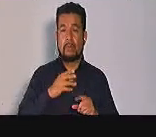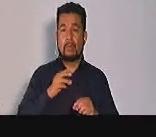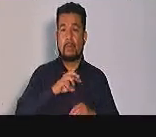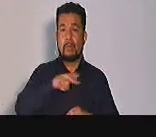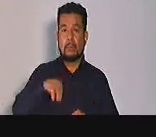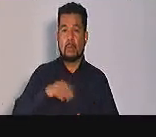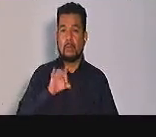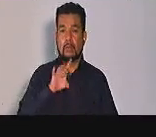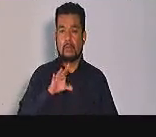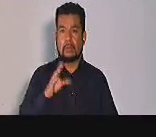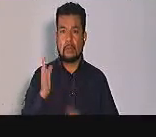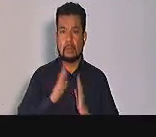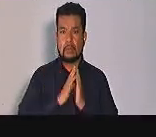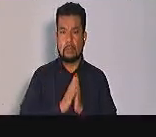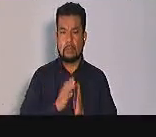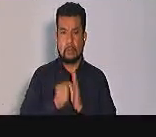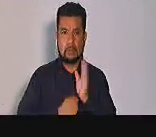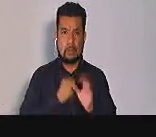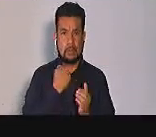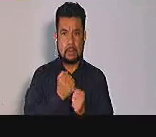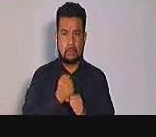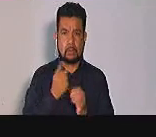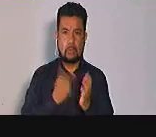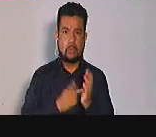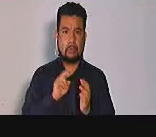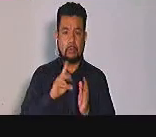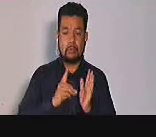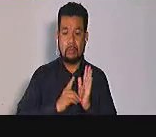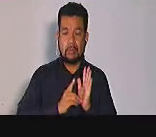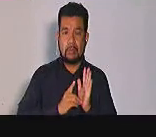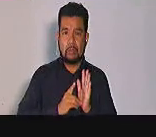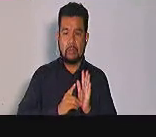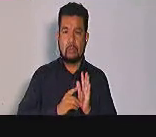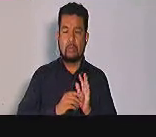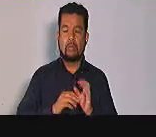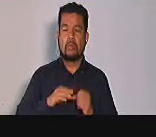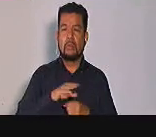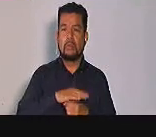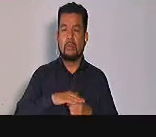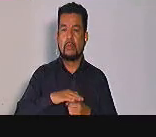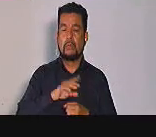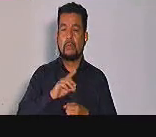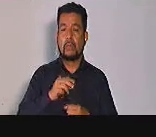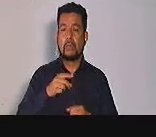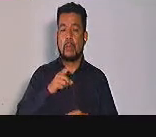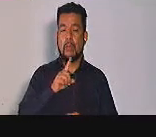miércoles 15 de diciembre del año 2021, citadas a través del decreto municipal número